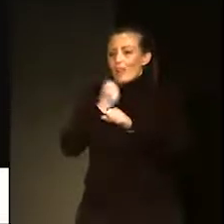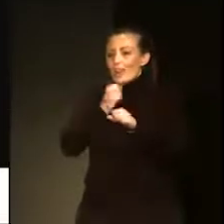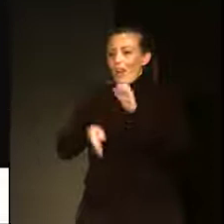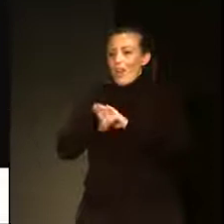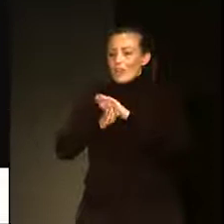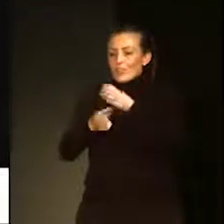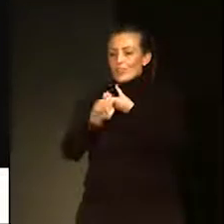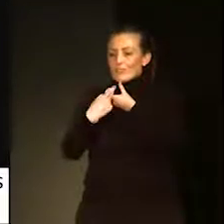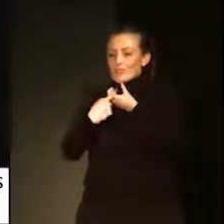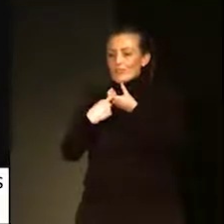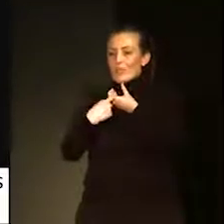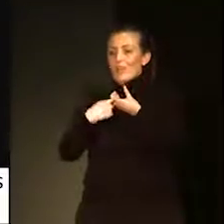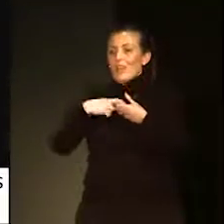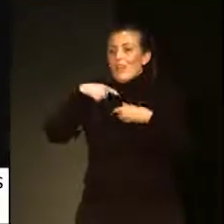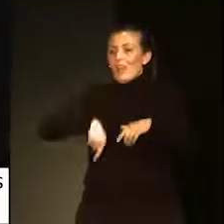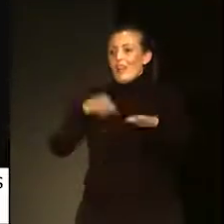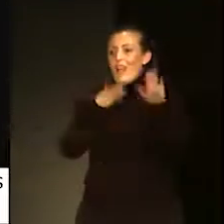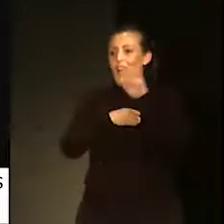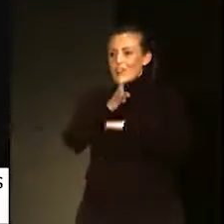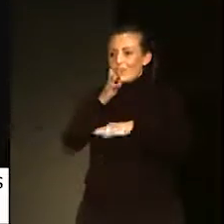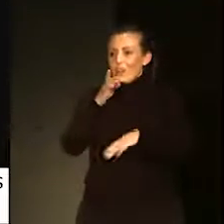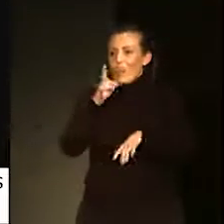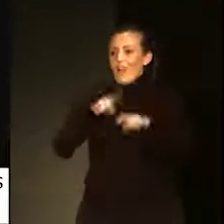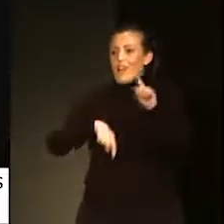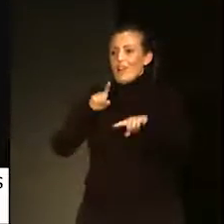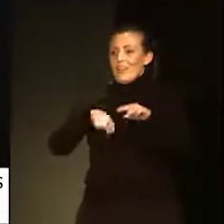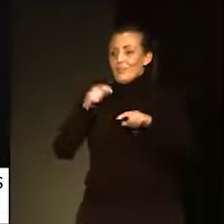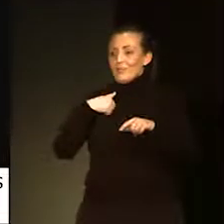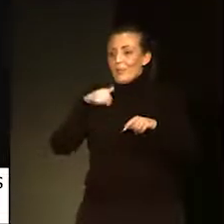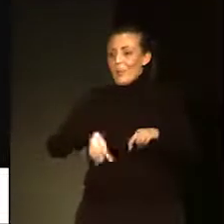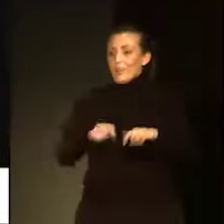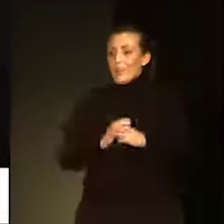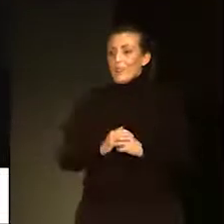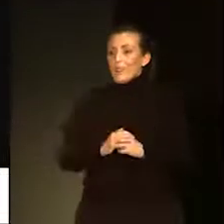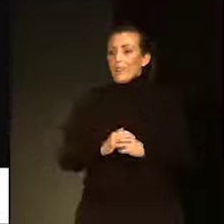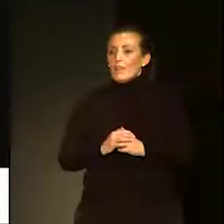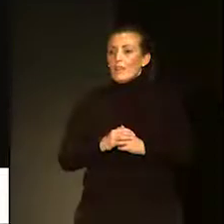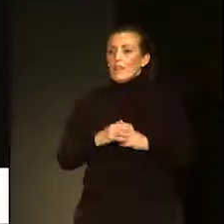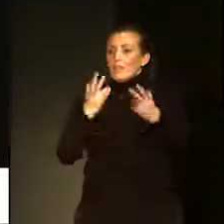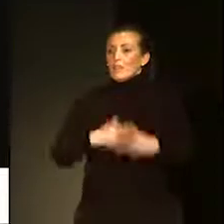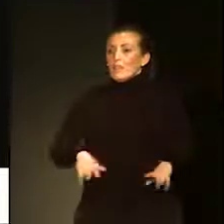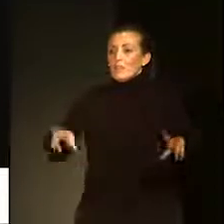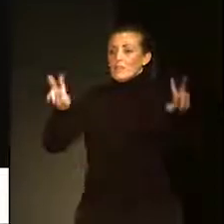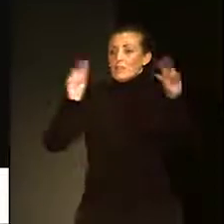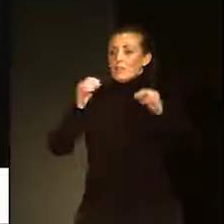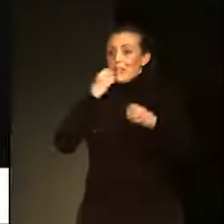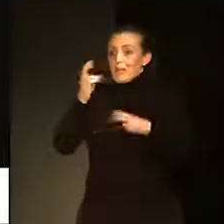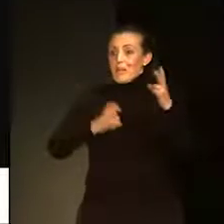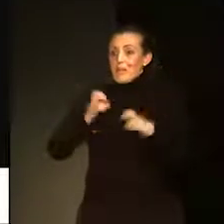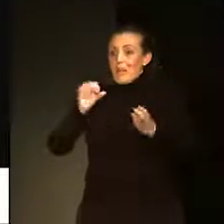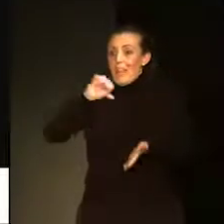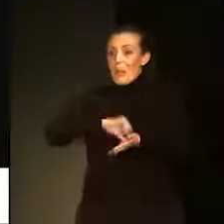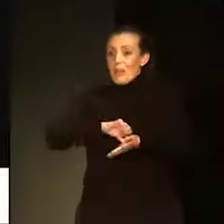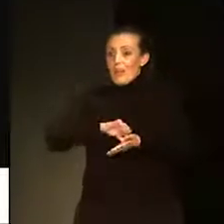partícipes de esta accesibilidad que pretendemos en la arte escénica. Yo no voy a decir nada más, darle la bienvenida a la